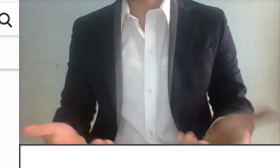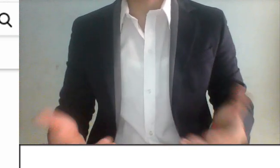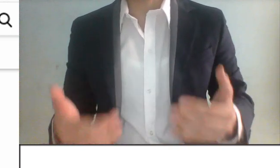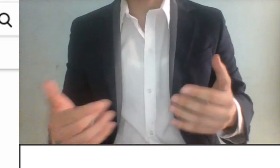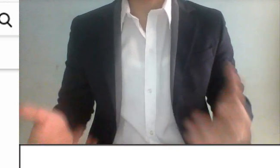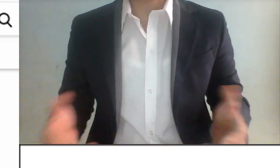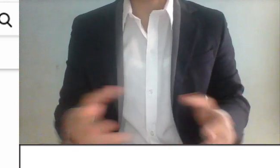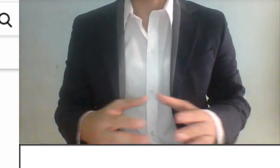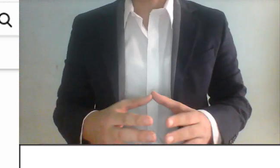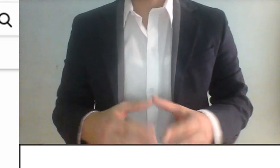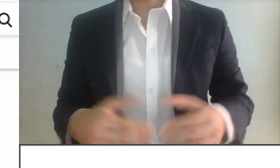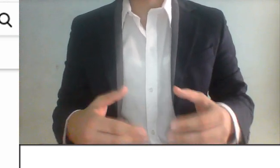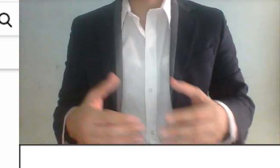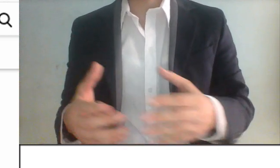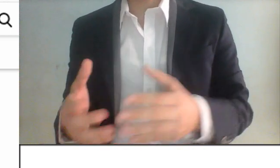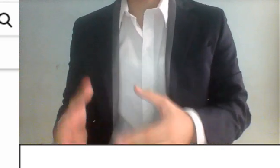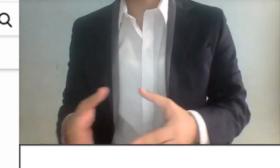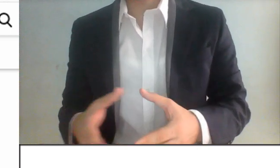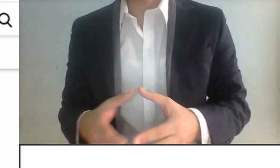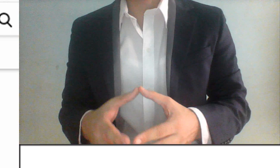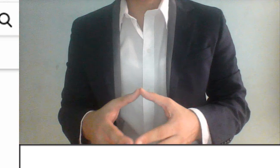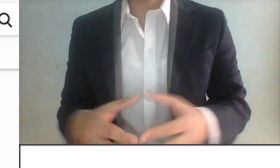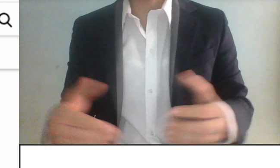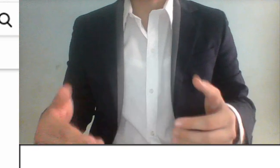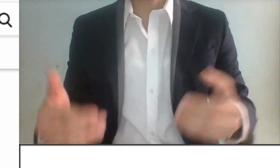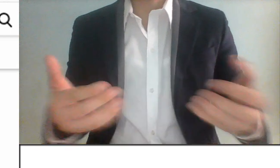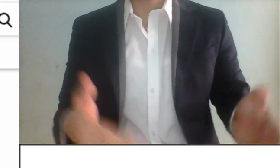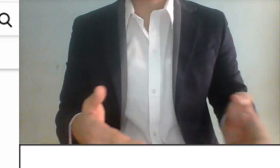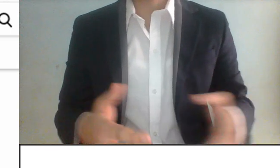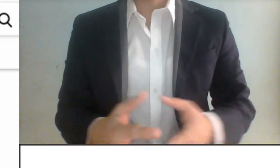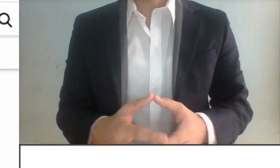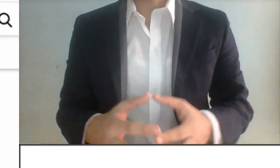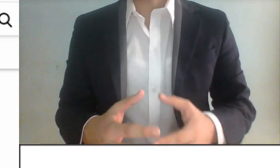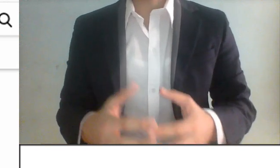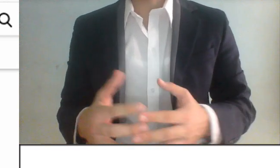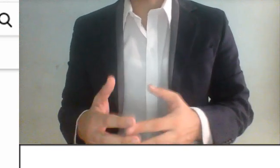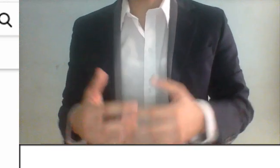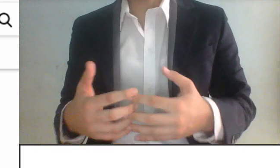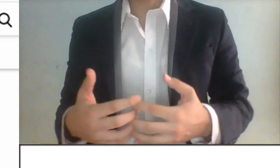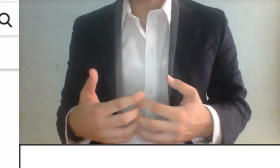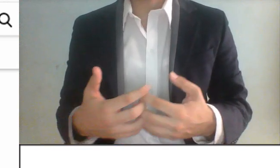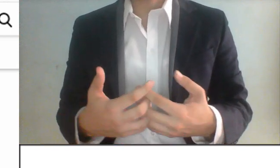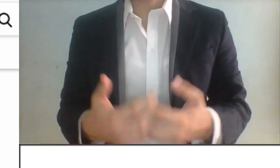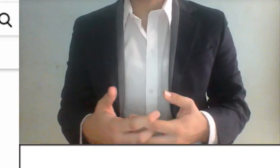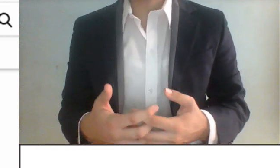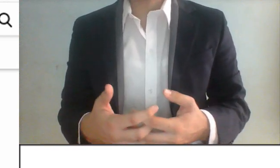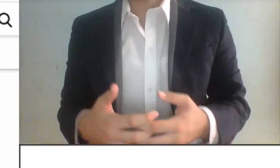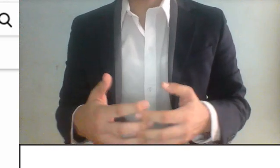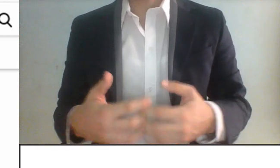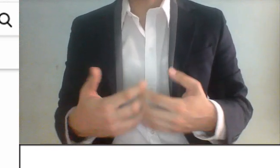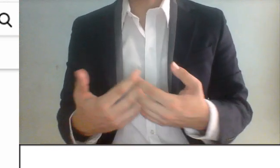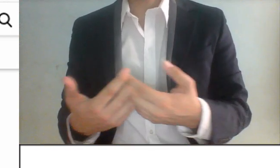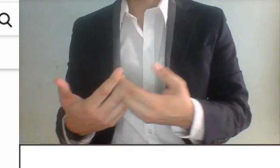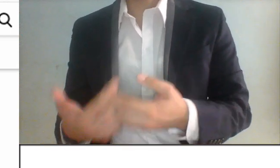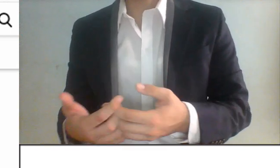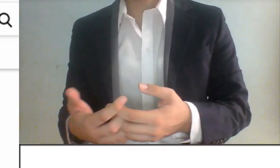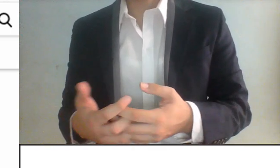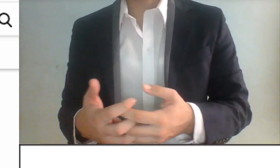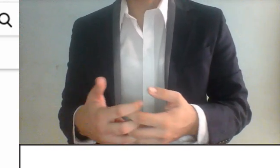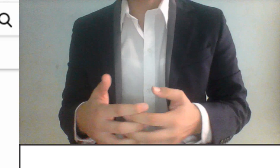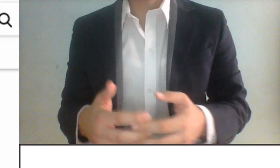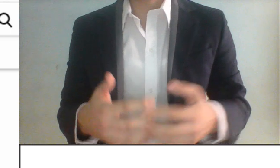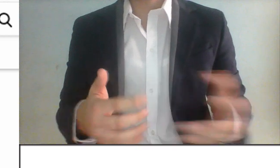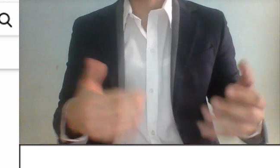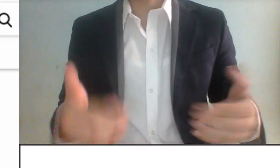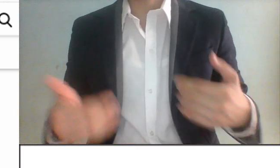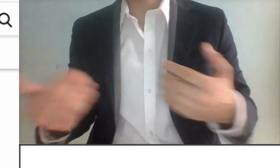de la república tiene que hacer es presentarlas pues las pruebas las cuales demuestren que está porque este personaje participó o utilizó estos recursos